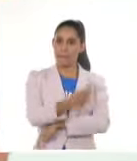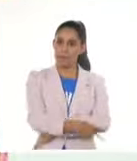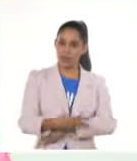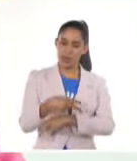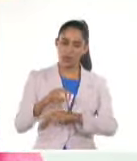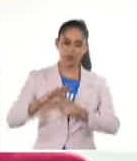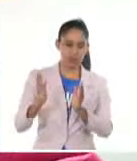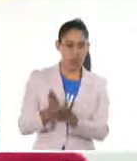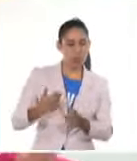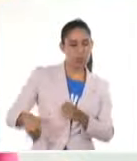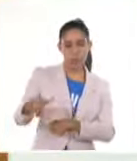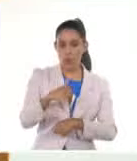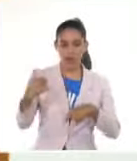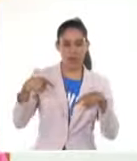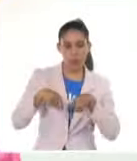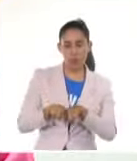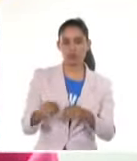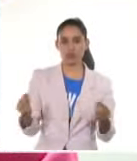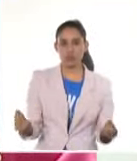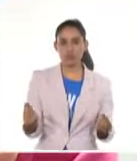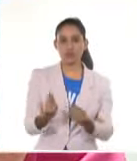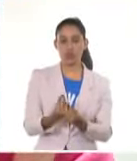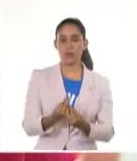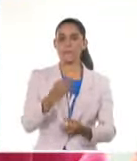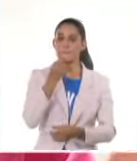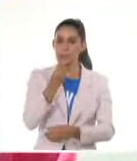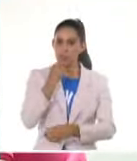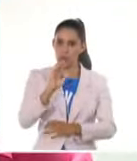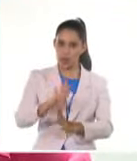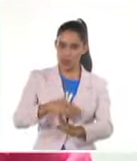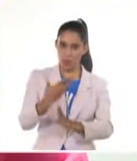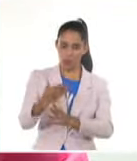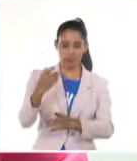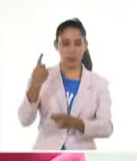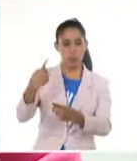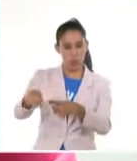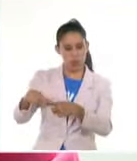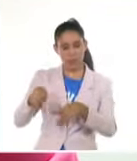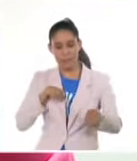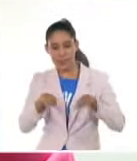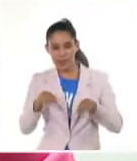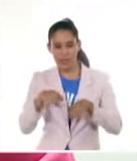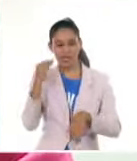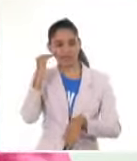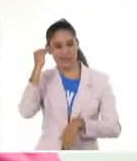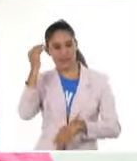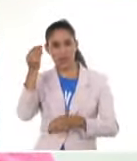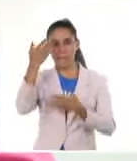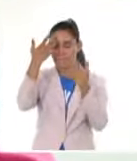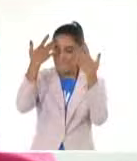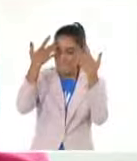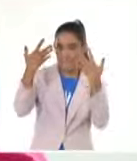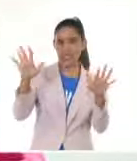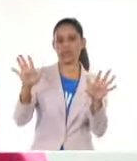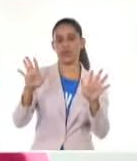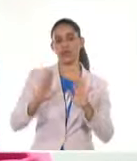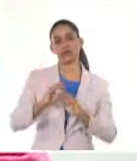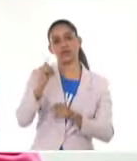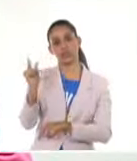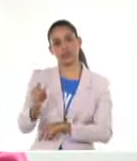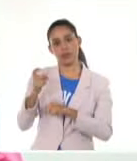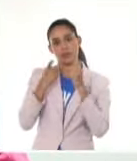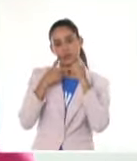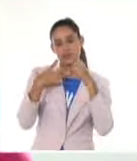todo que seamos capaces de influir mediáticamente en la gente para compensar